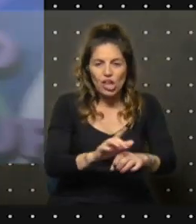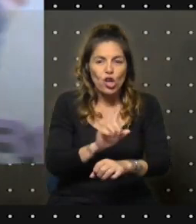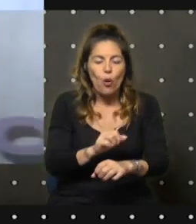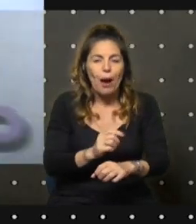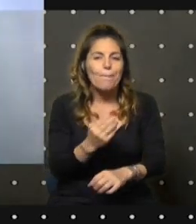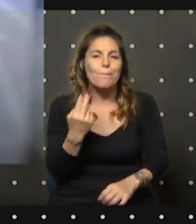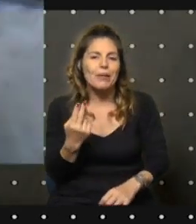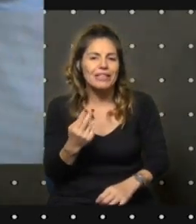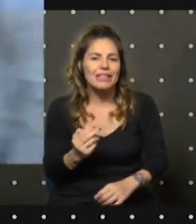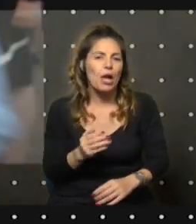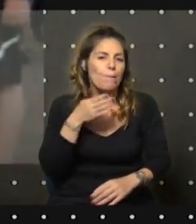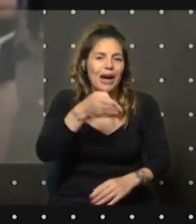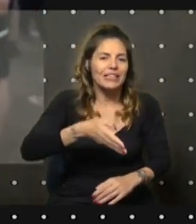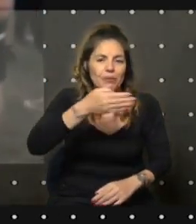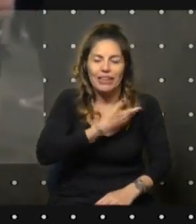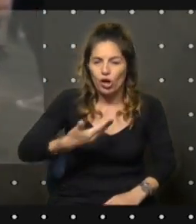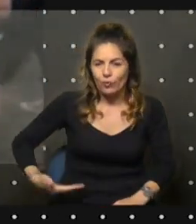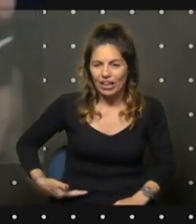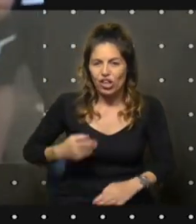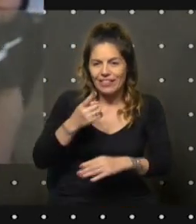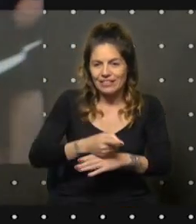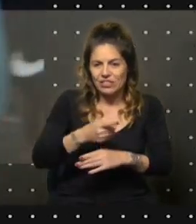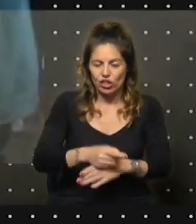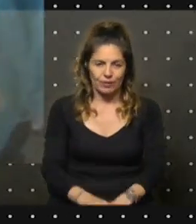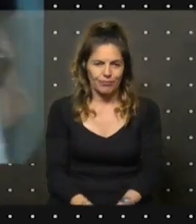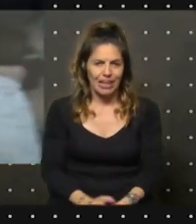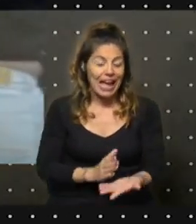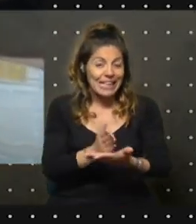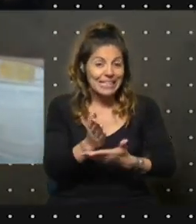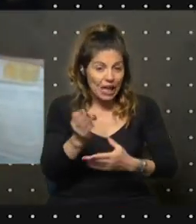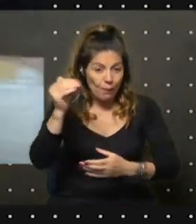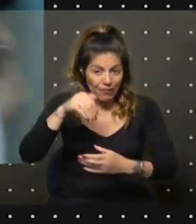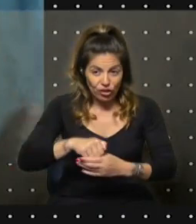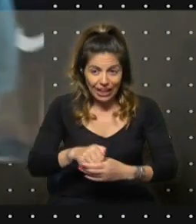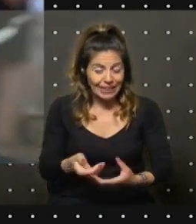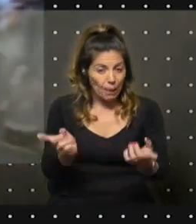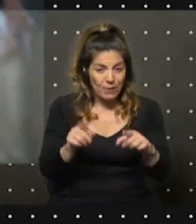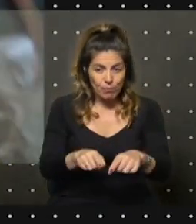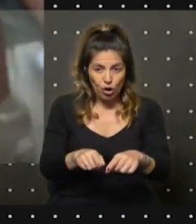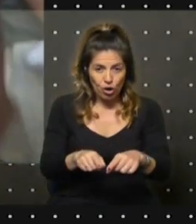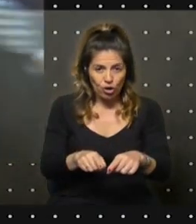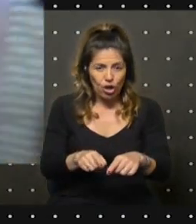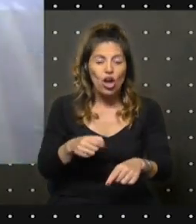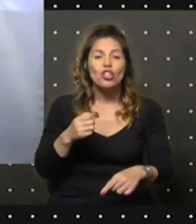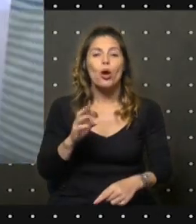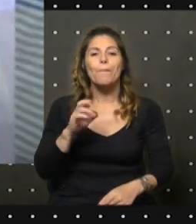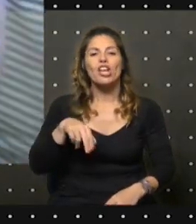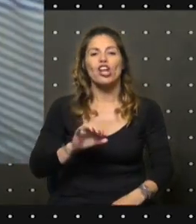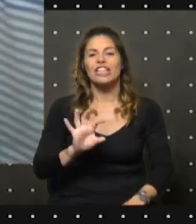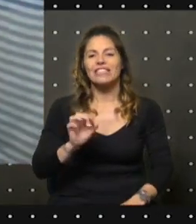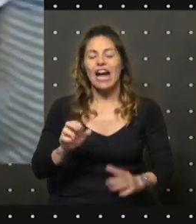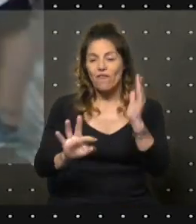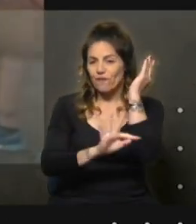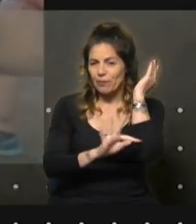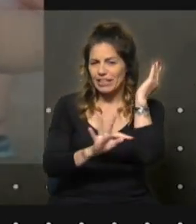participar ni del gobierno ni de las decisiones siempre votaste por el mismo lado soy peronista soy feminista